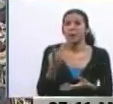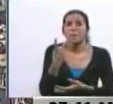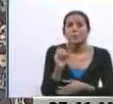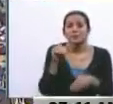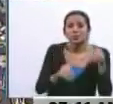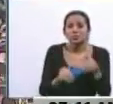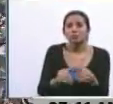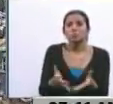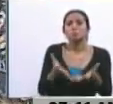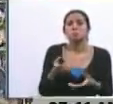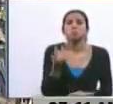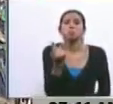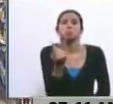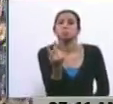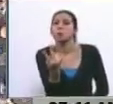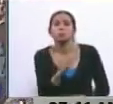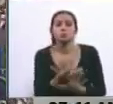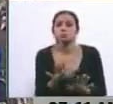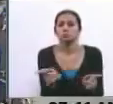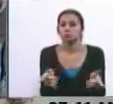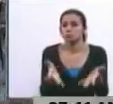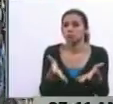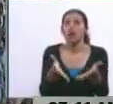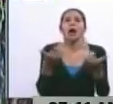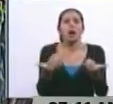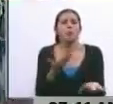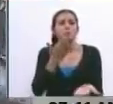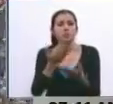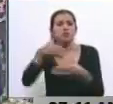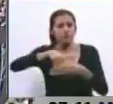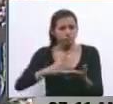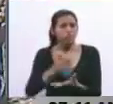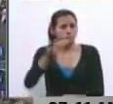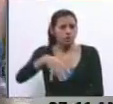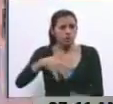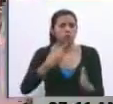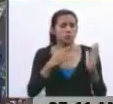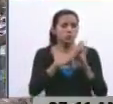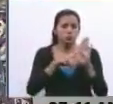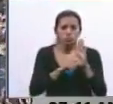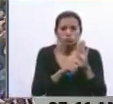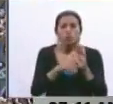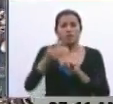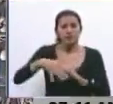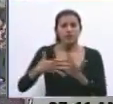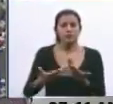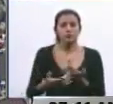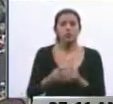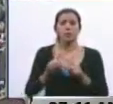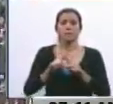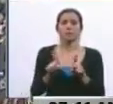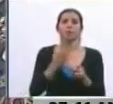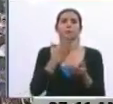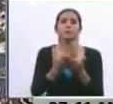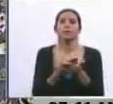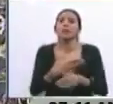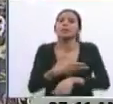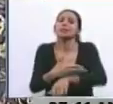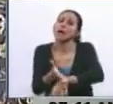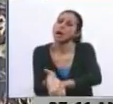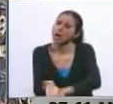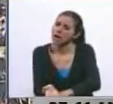podido ganar solo 2, quiere hacer un referendo. Es un derecho, está en la Constitución, es un derecho. Pero lo solicitaron un poco tarde,